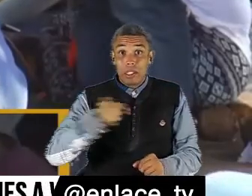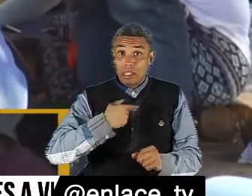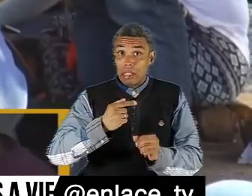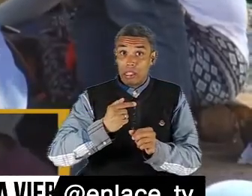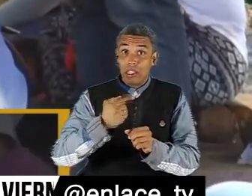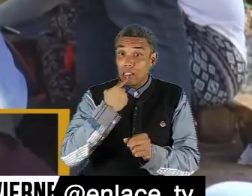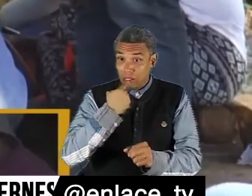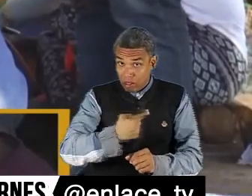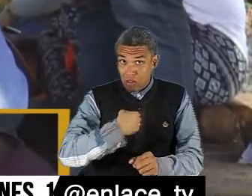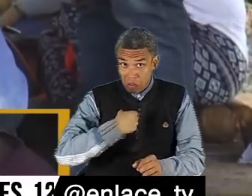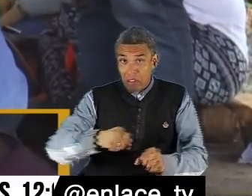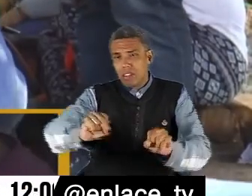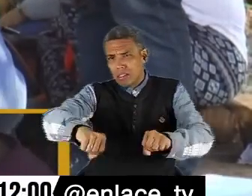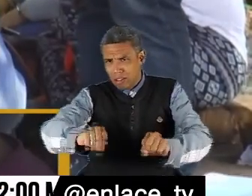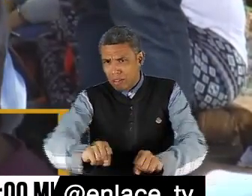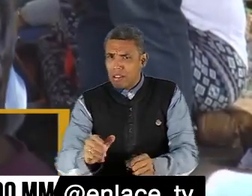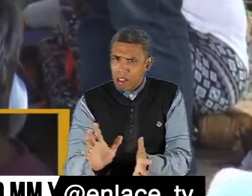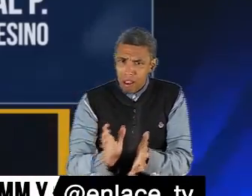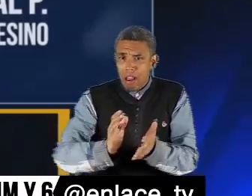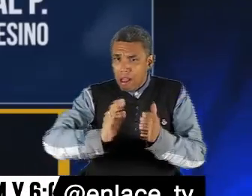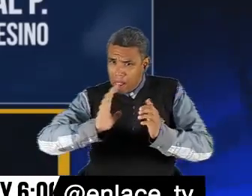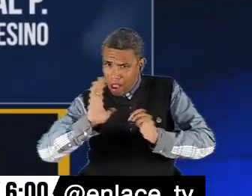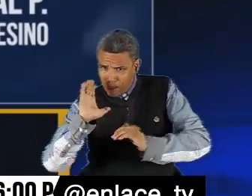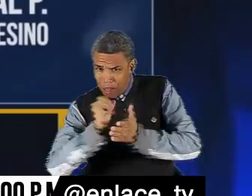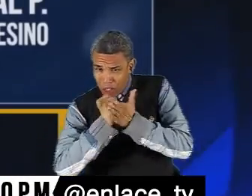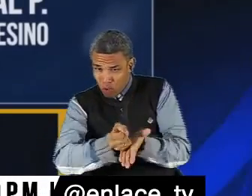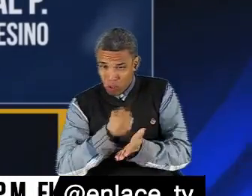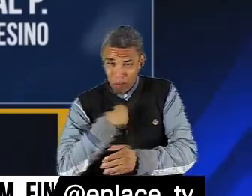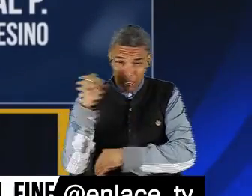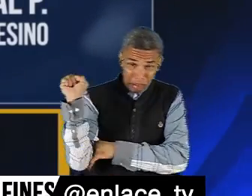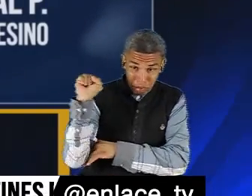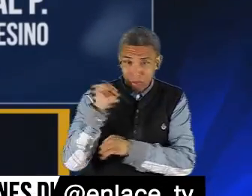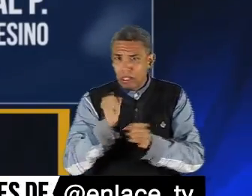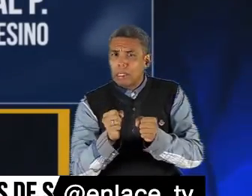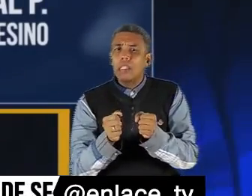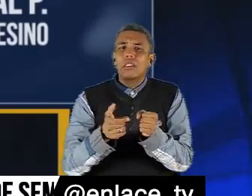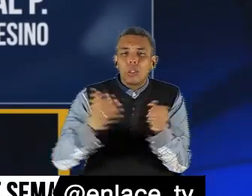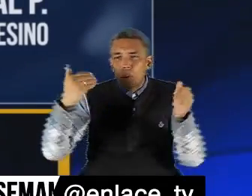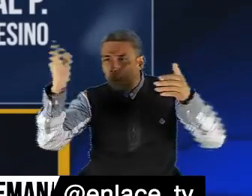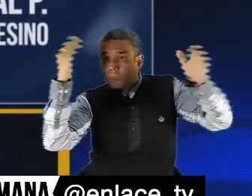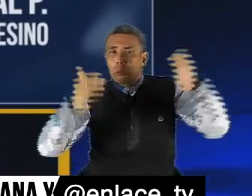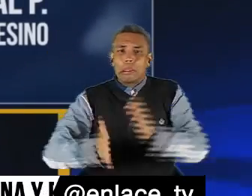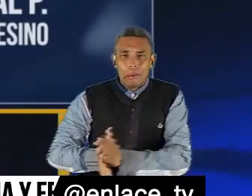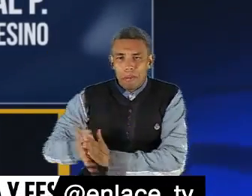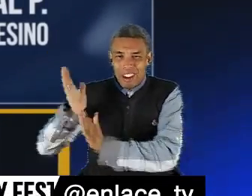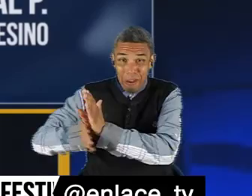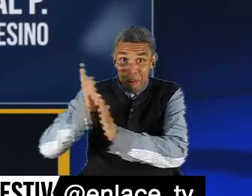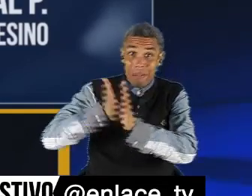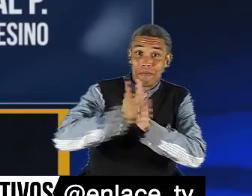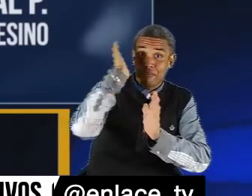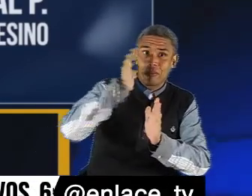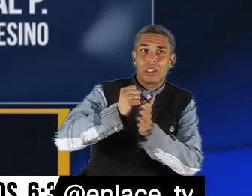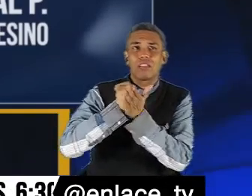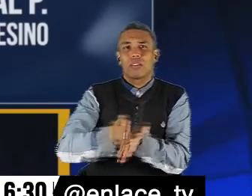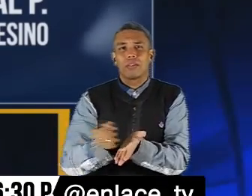para el retorno de los campesinos a sus parcelas. Es precisamente, decimos, si es